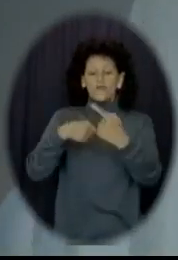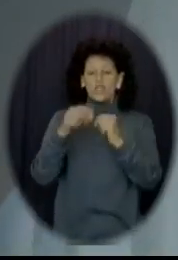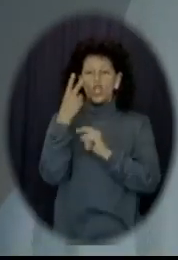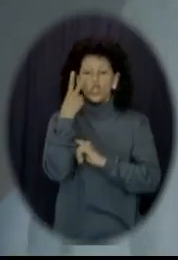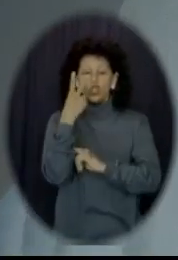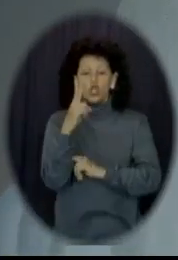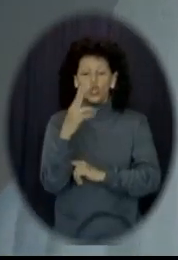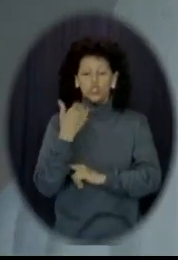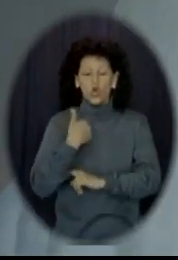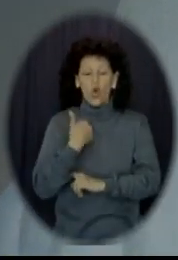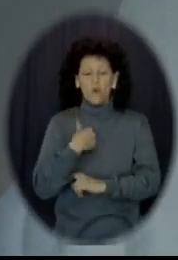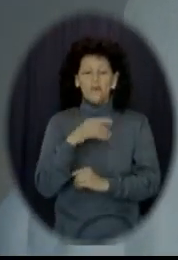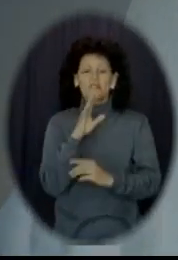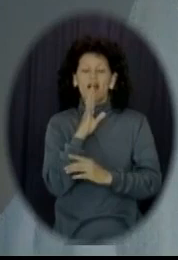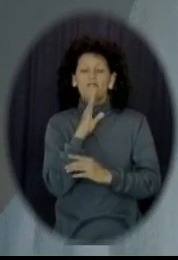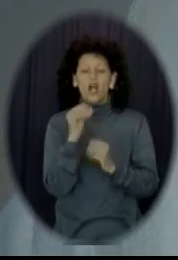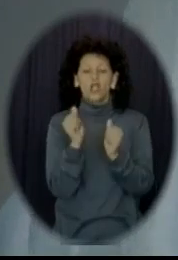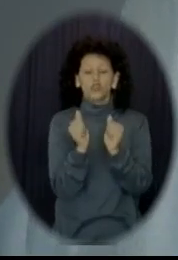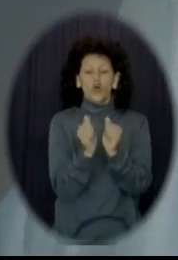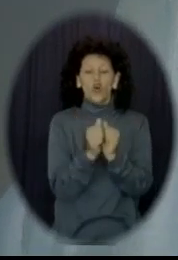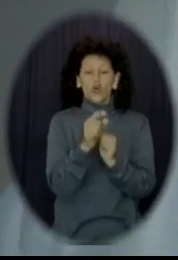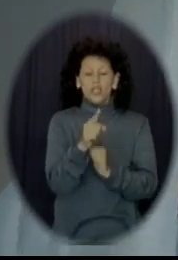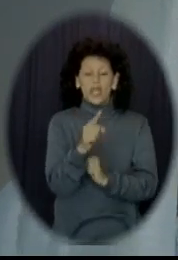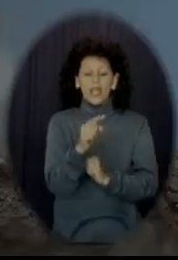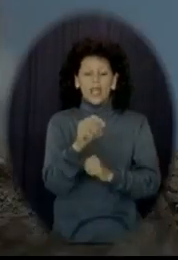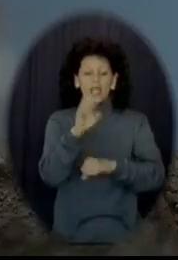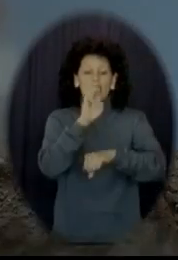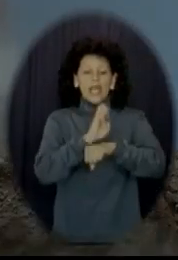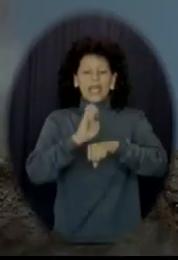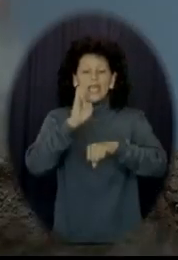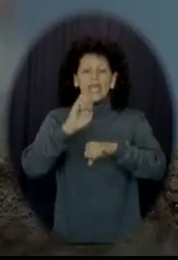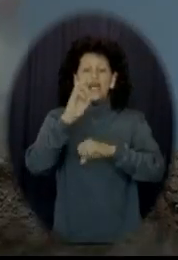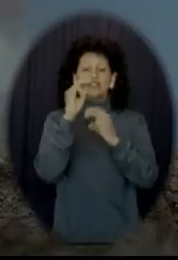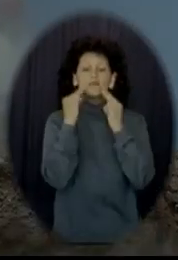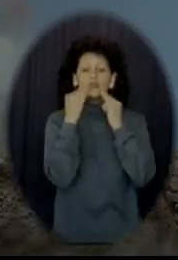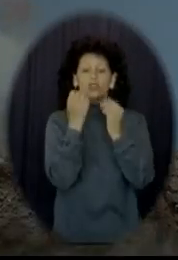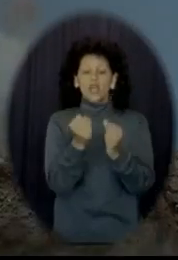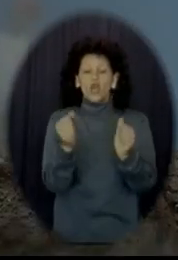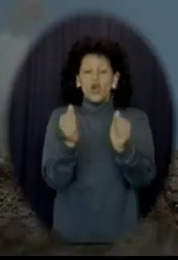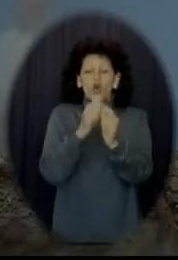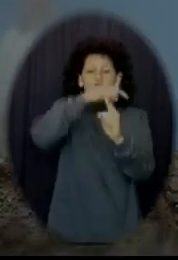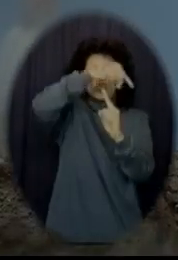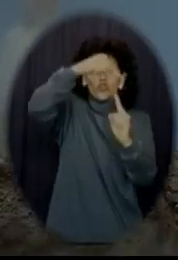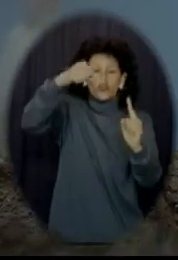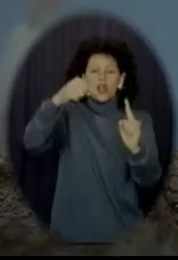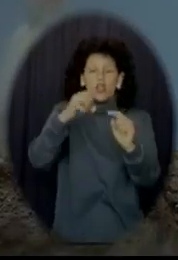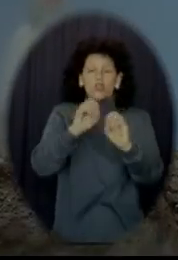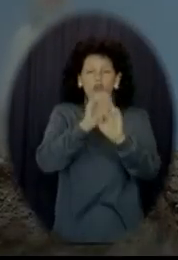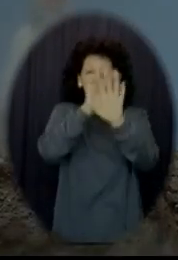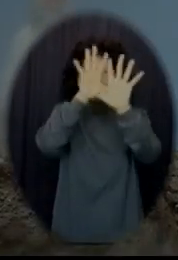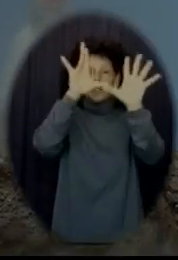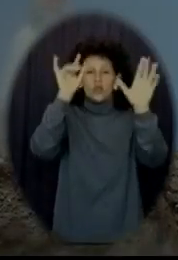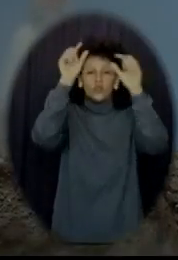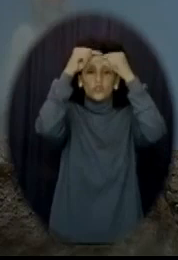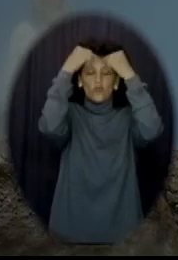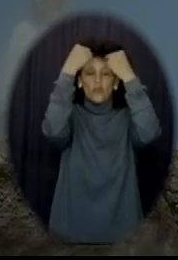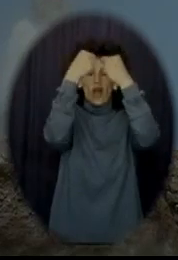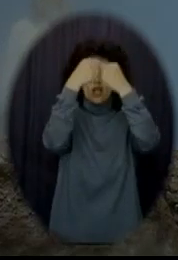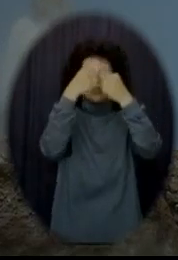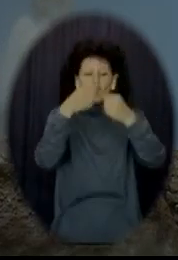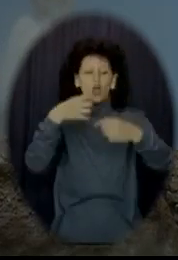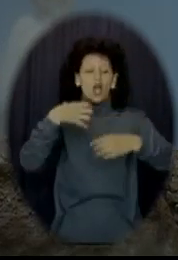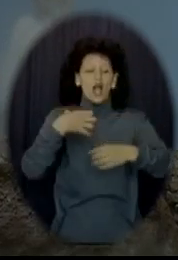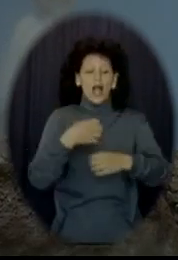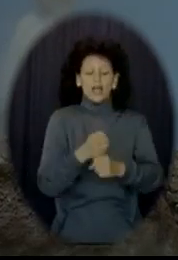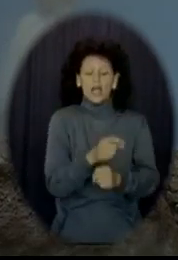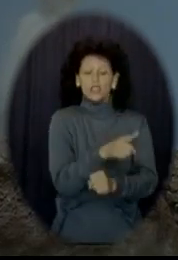Súbitamente, aparecieron dos hombres conversando con él. Eran Moisés y Elías, que estaban rodeados de un resplandor glorioso.